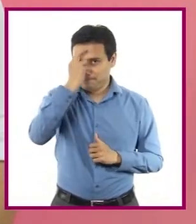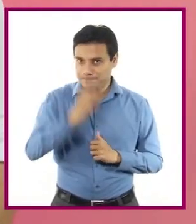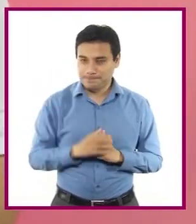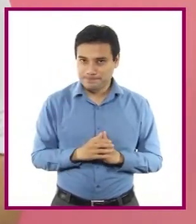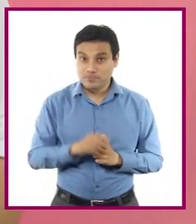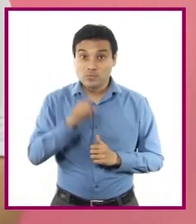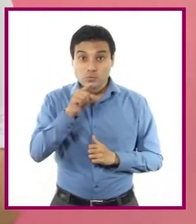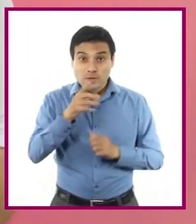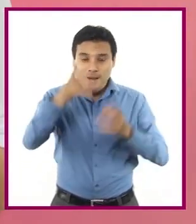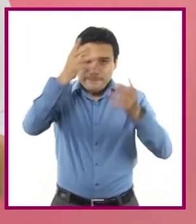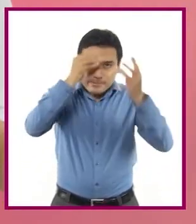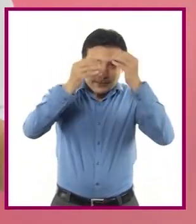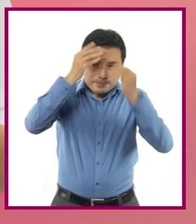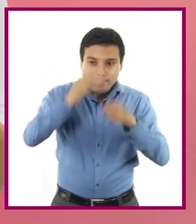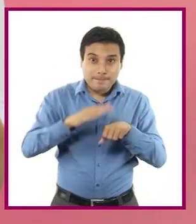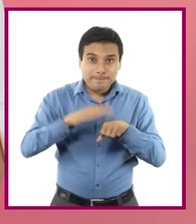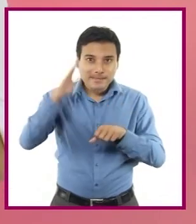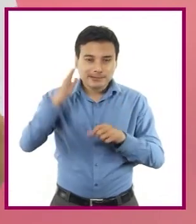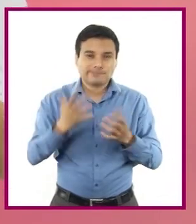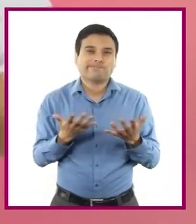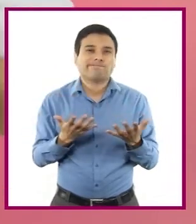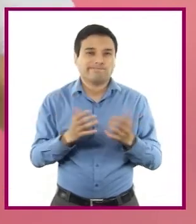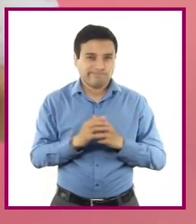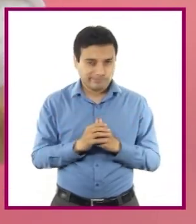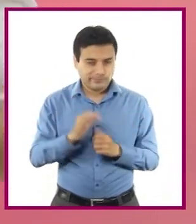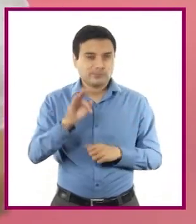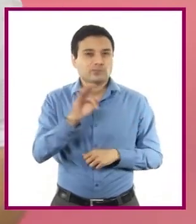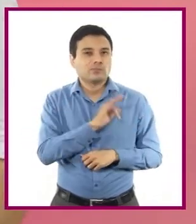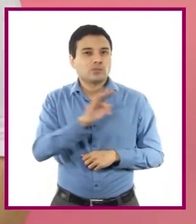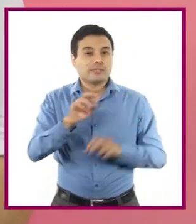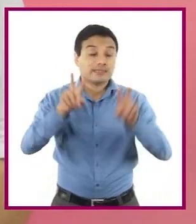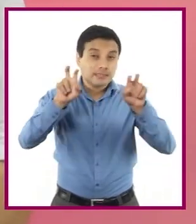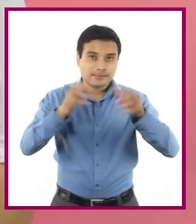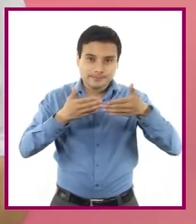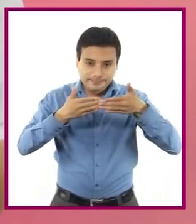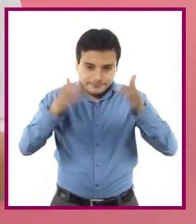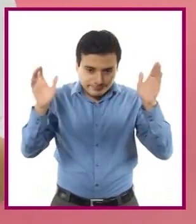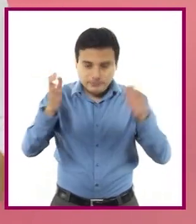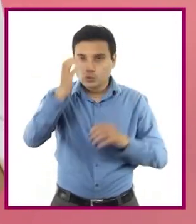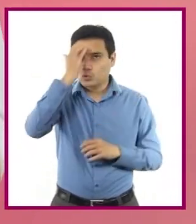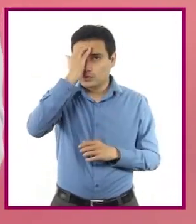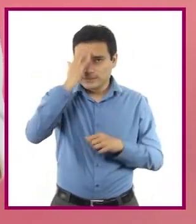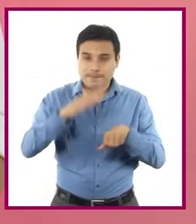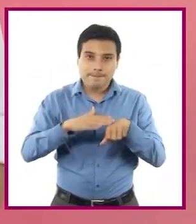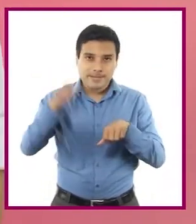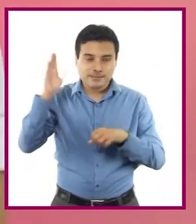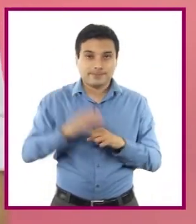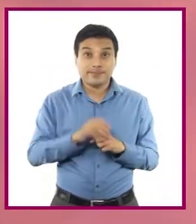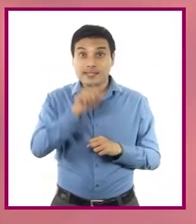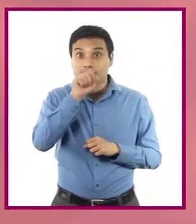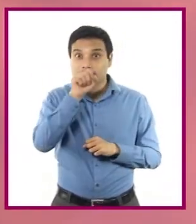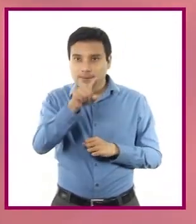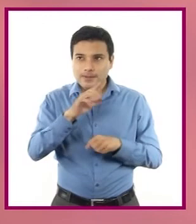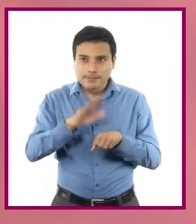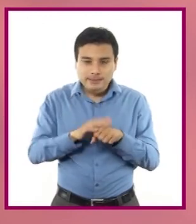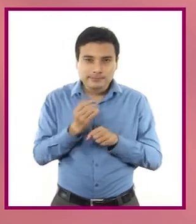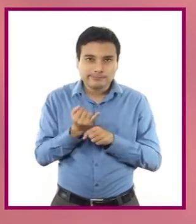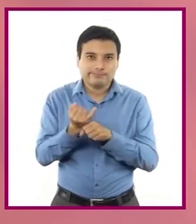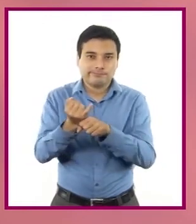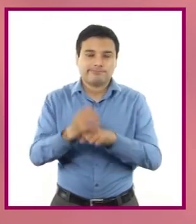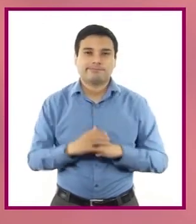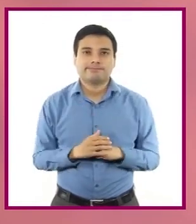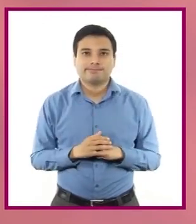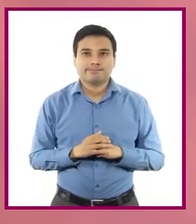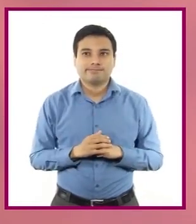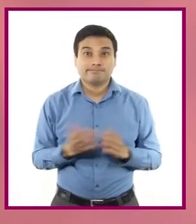nuestros saberes puede ayudarnos a tener un panorama más amplio, además de despertar nuestra curiosidad. Con estos